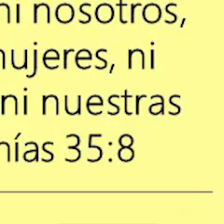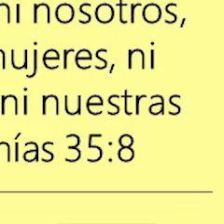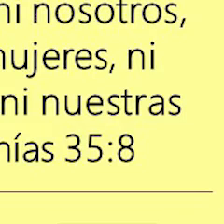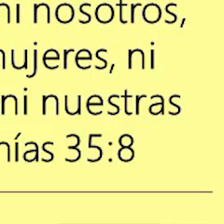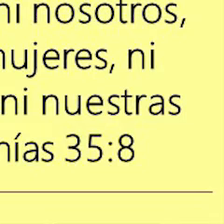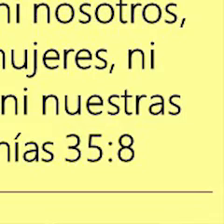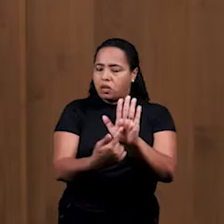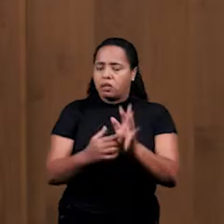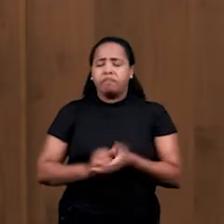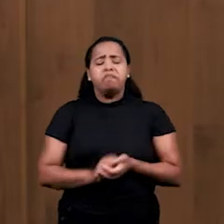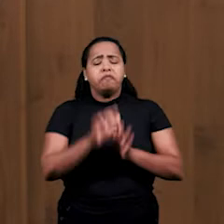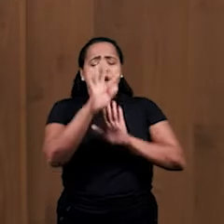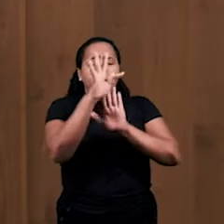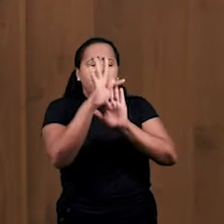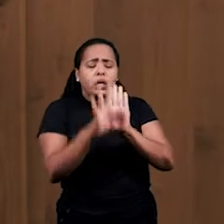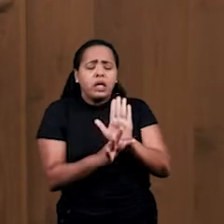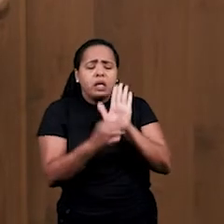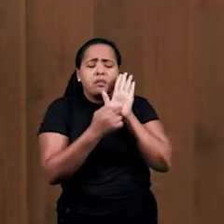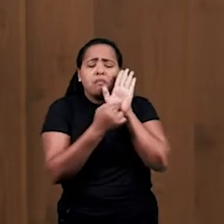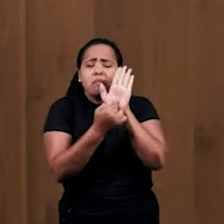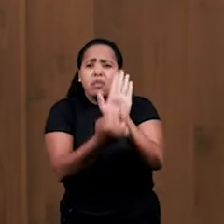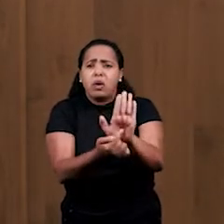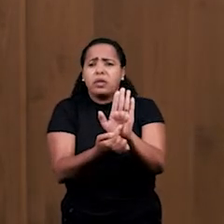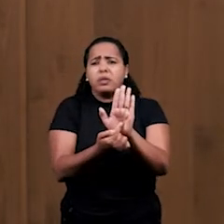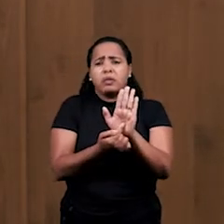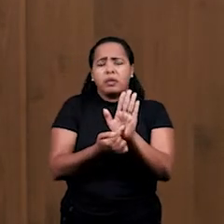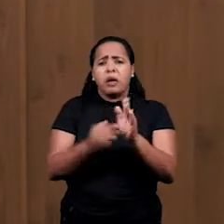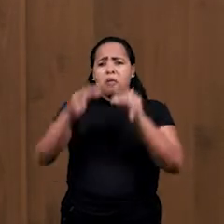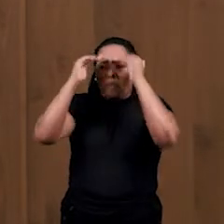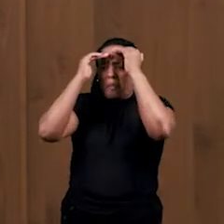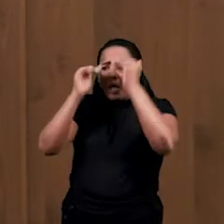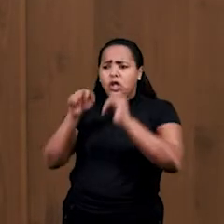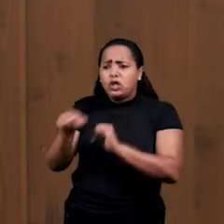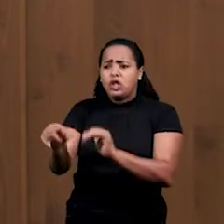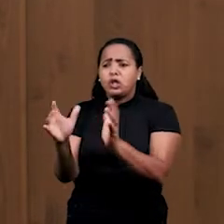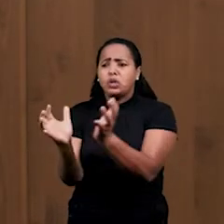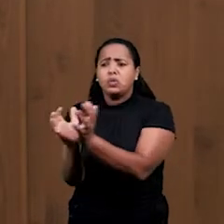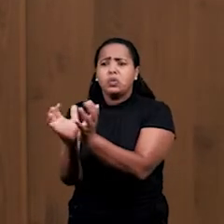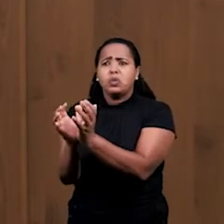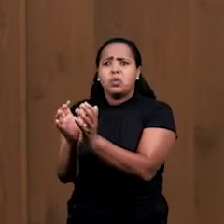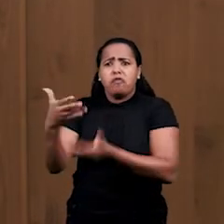8. Este texto habla de la obediencia de los recabitas.